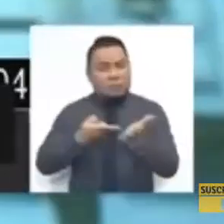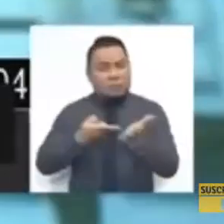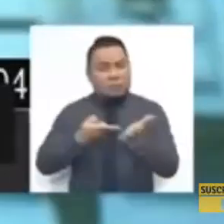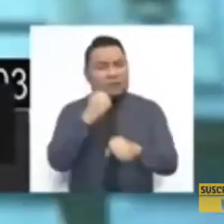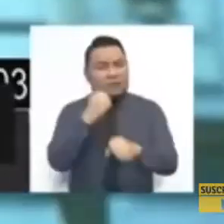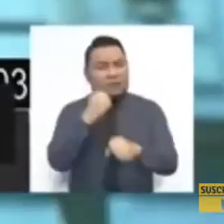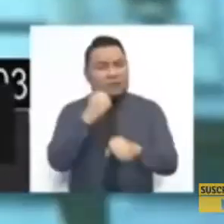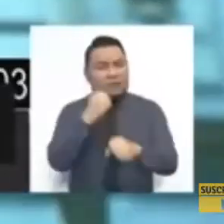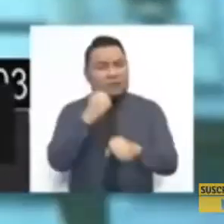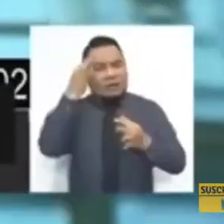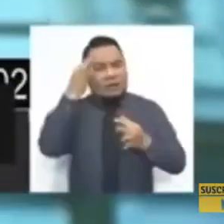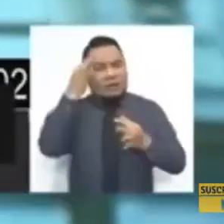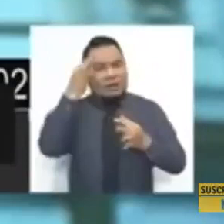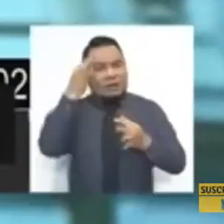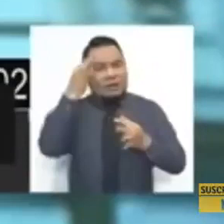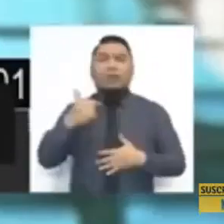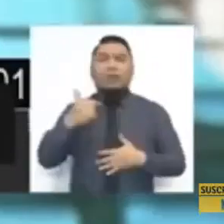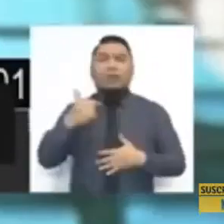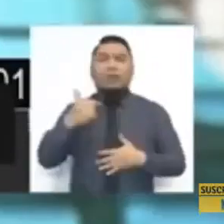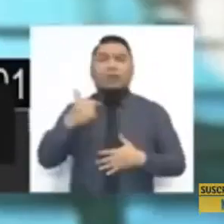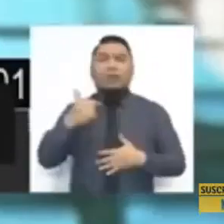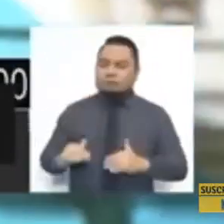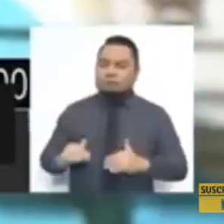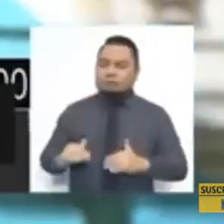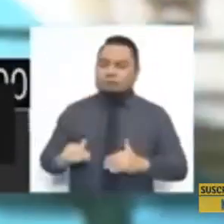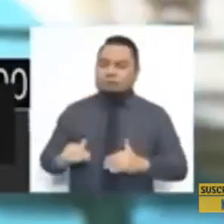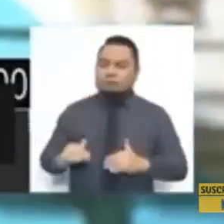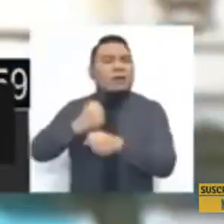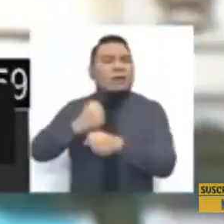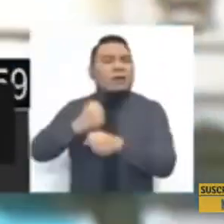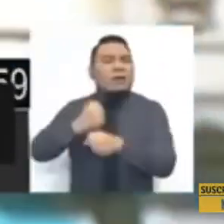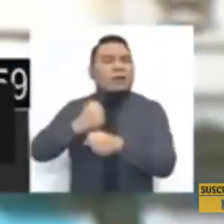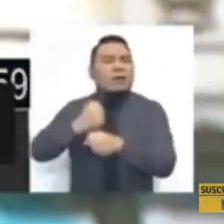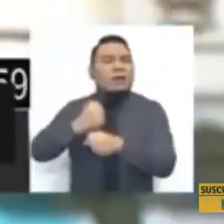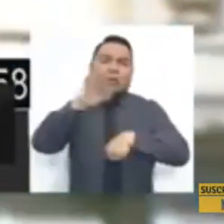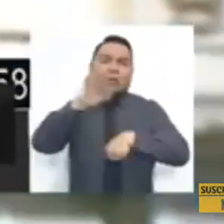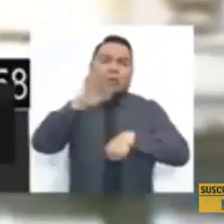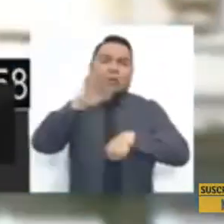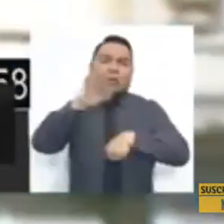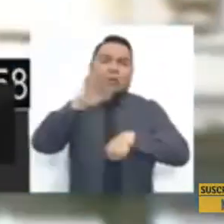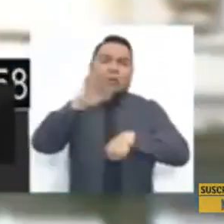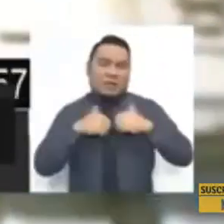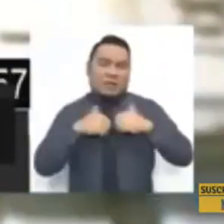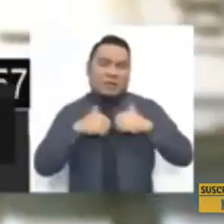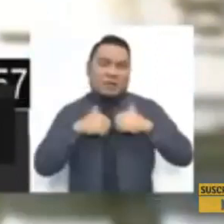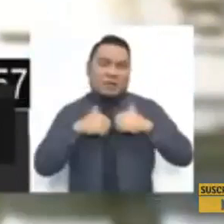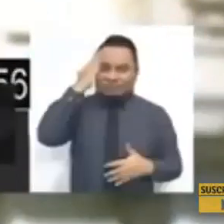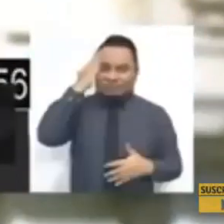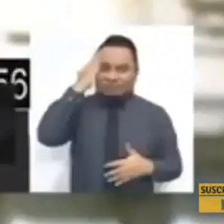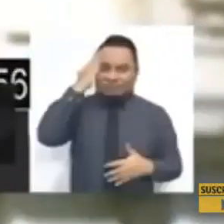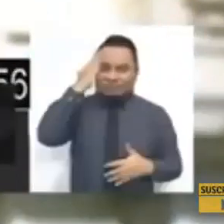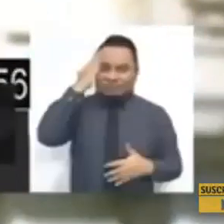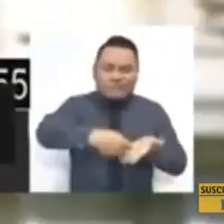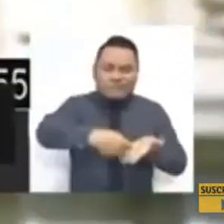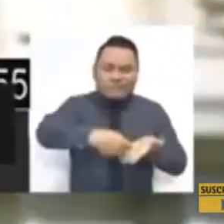hombre de esperanza. Me he formado trabajando todo el tiempo de mi vida. Yo sé lo que es rascar una olla para